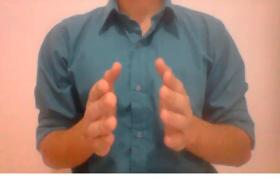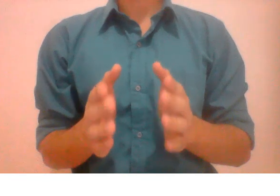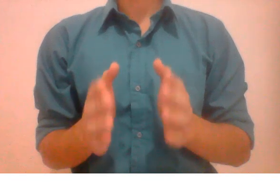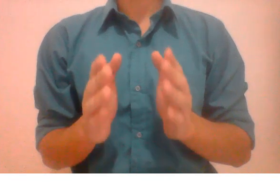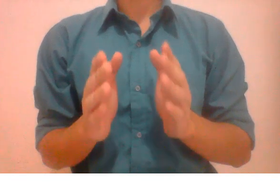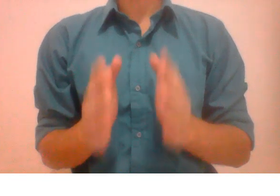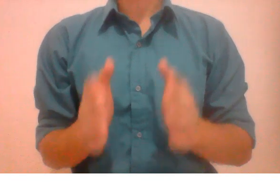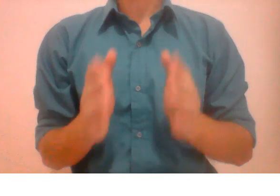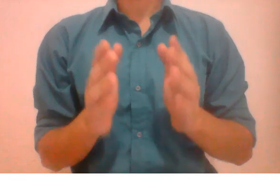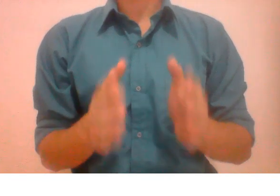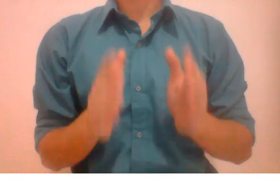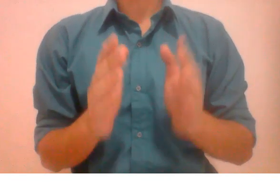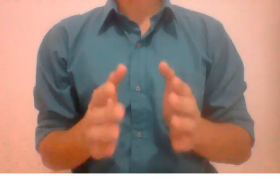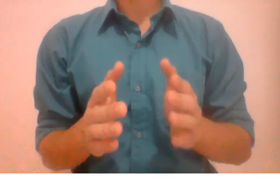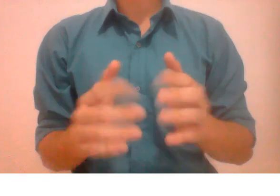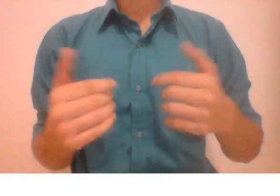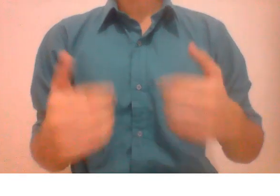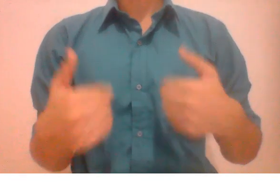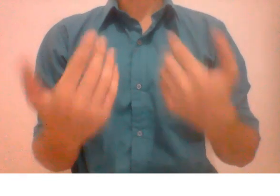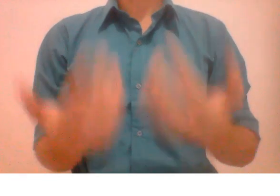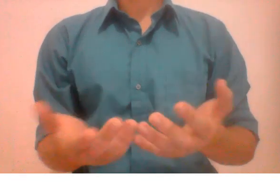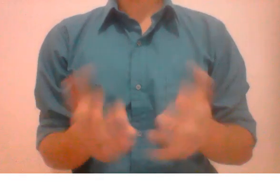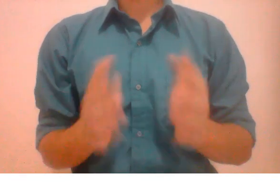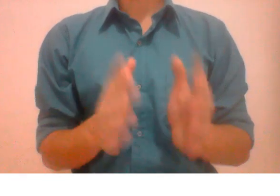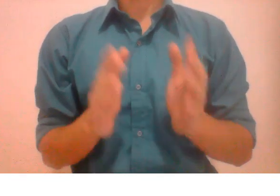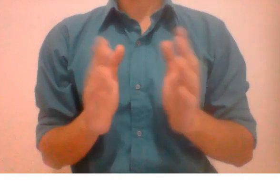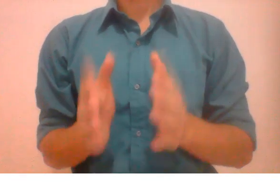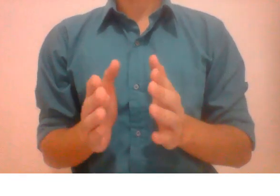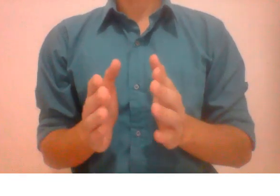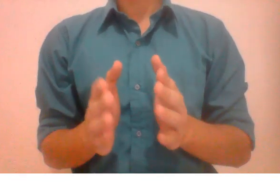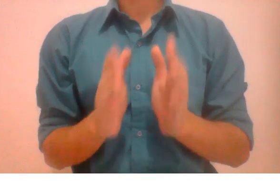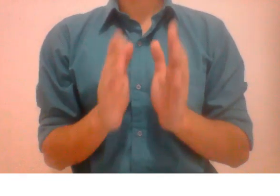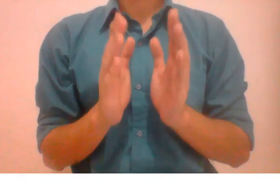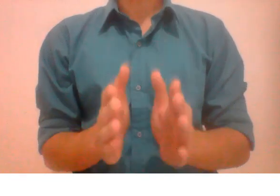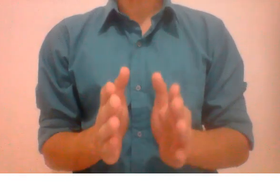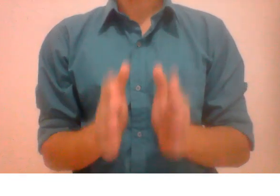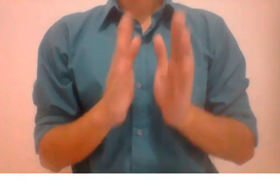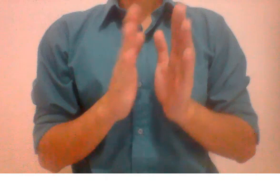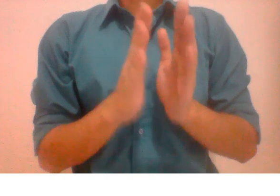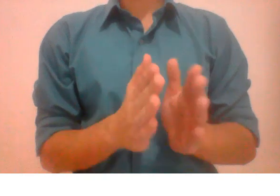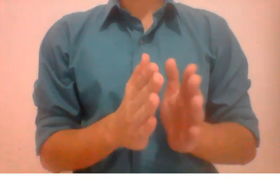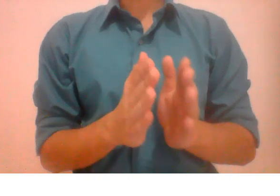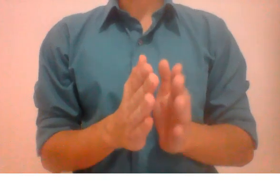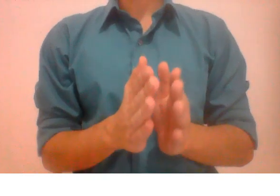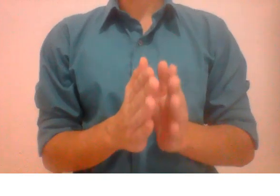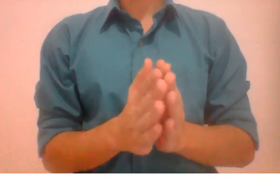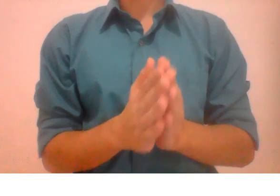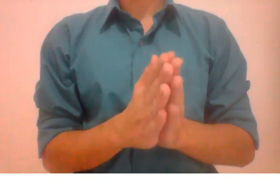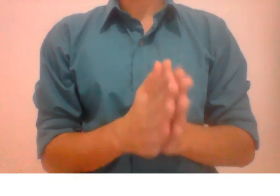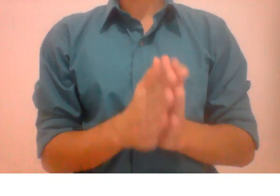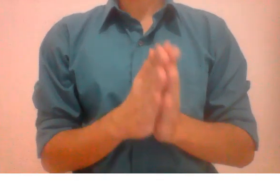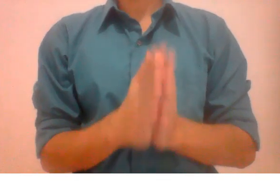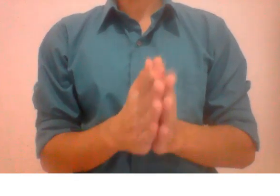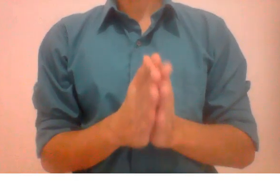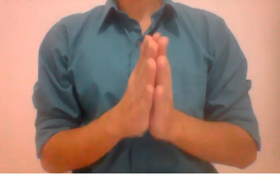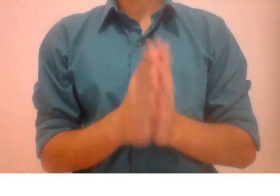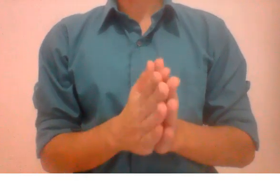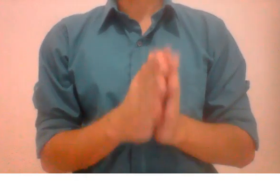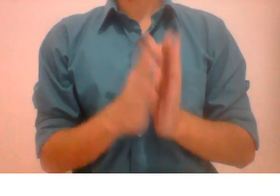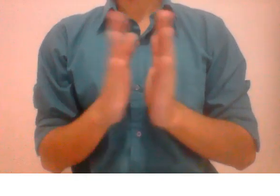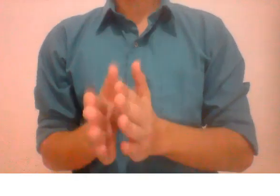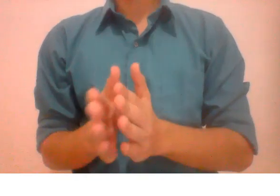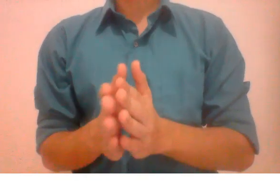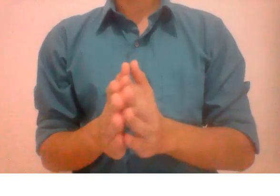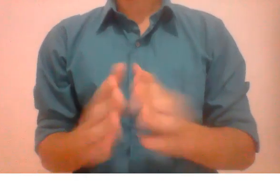ellos estaban relacionados con partidos políticos o con personajes de partidos políticos. Ahora, el tema relacionado con otra declaración que se